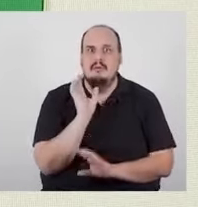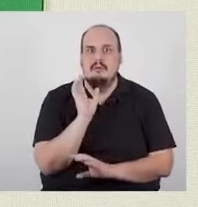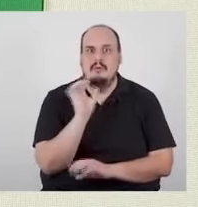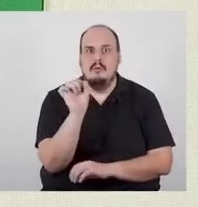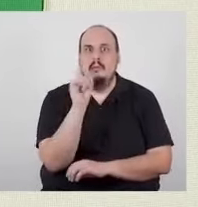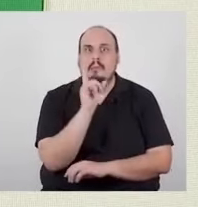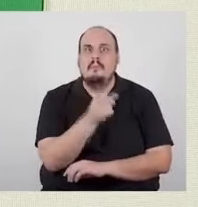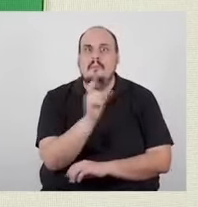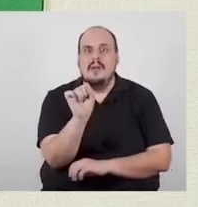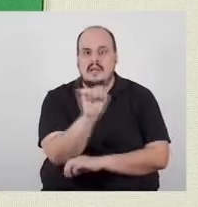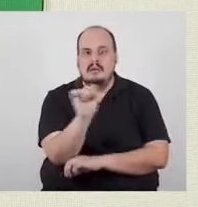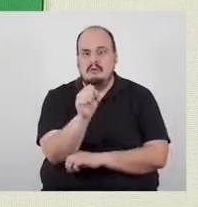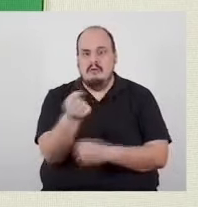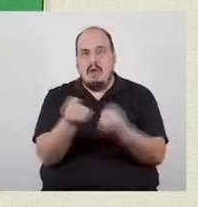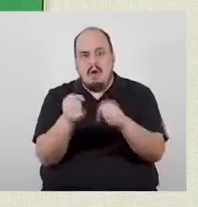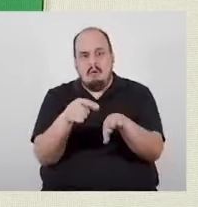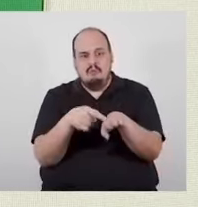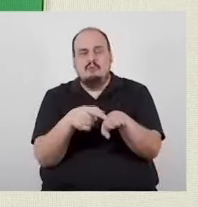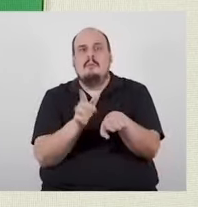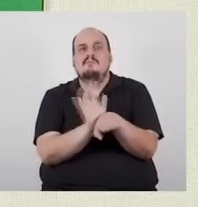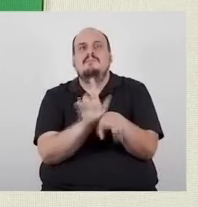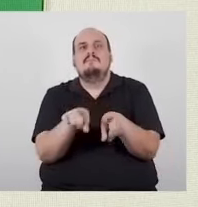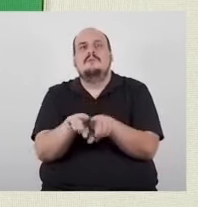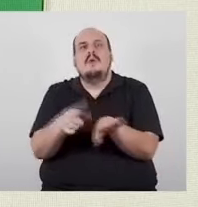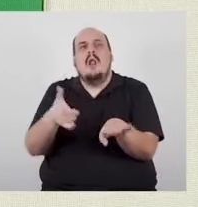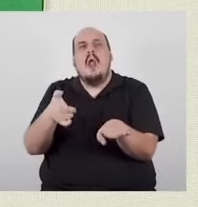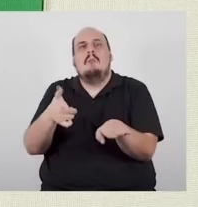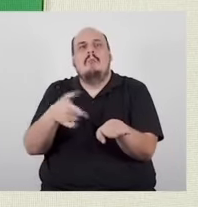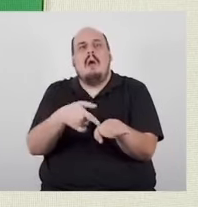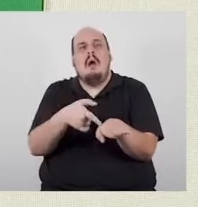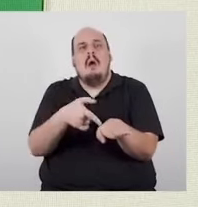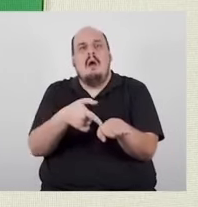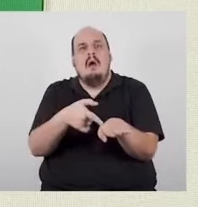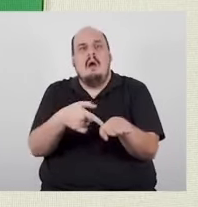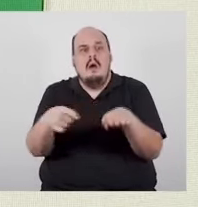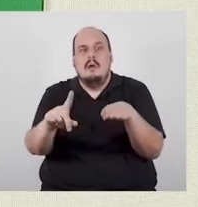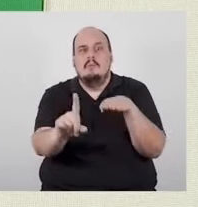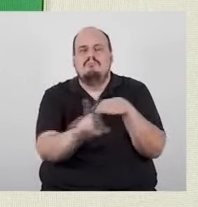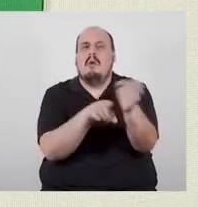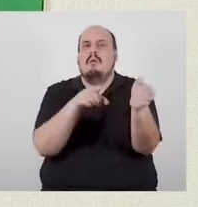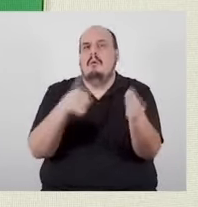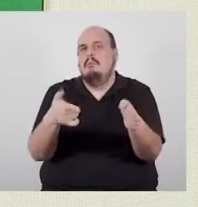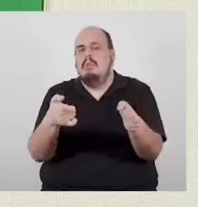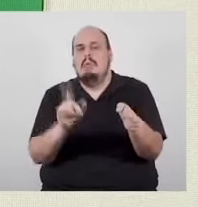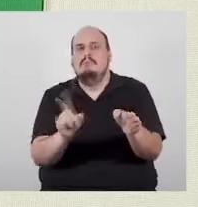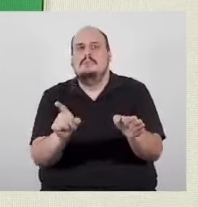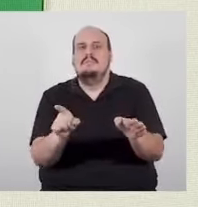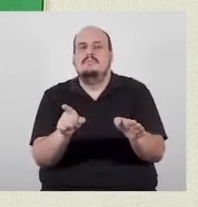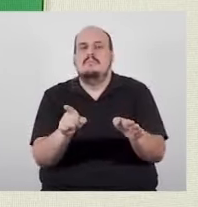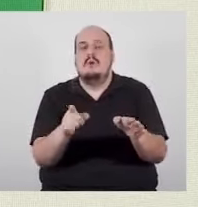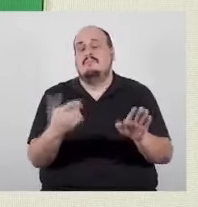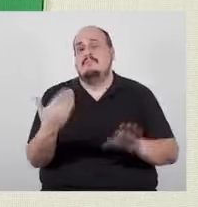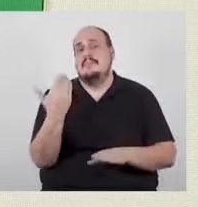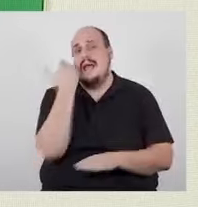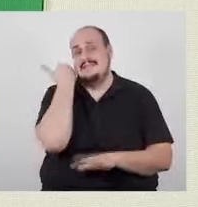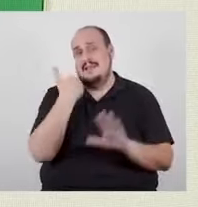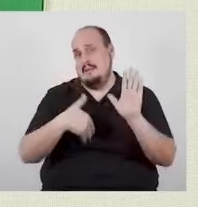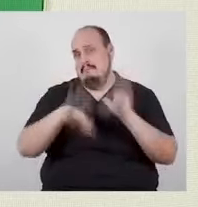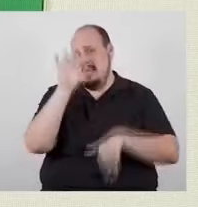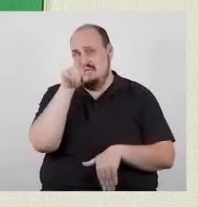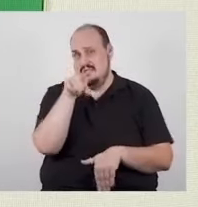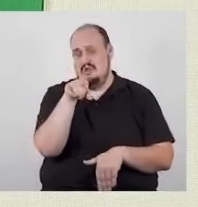al volante, es un arma al volante. La mayoría de los accidentes, o por lo menos una